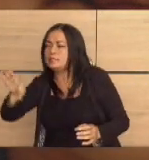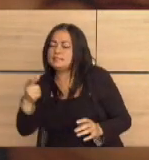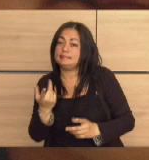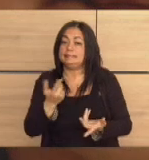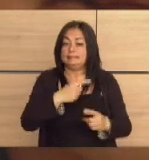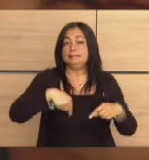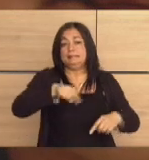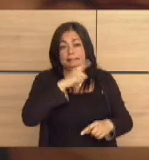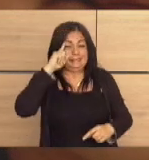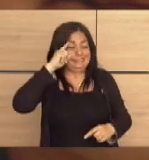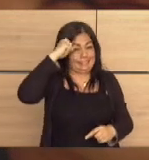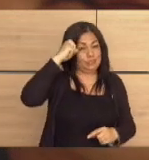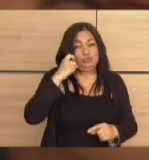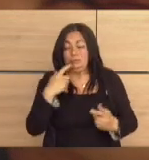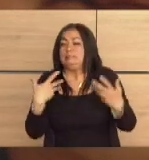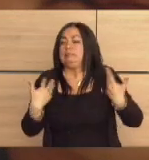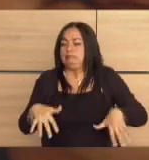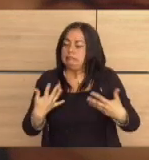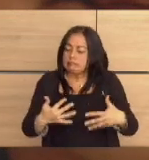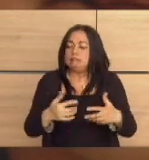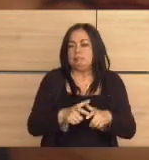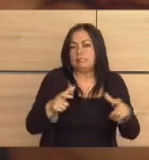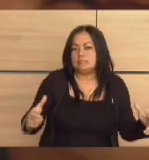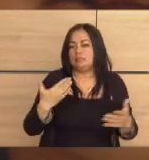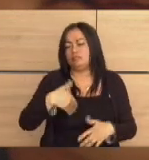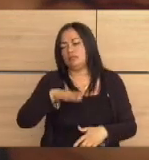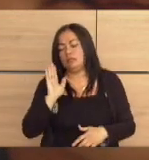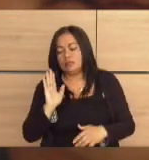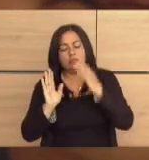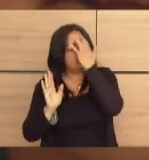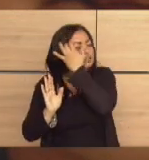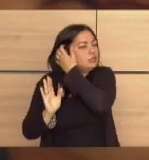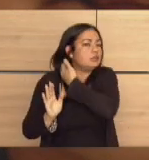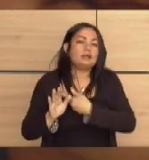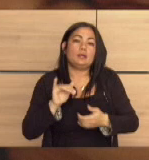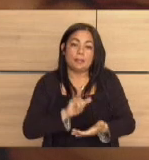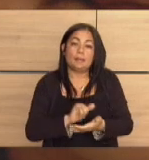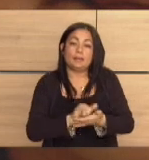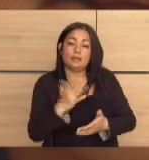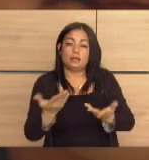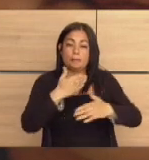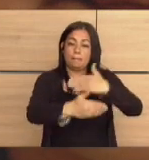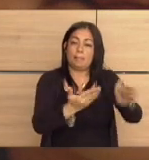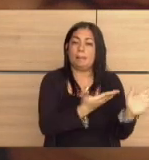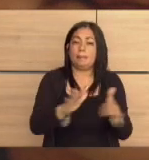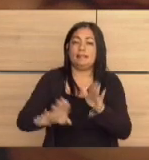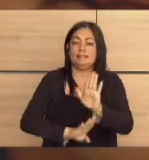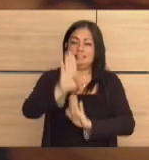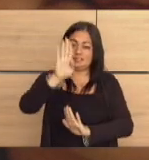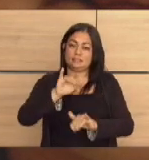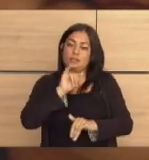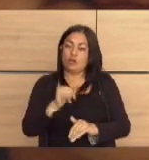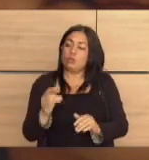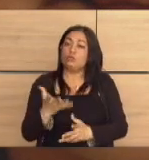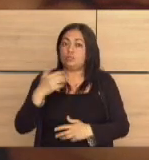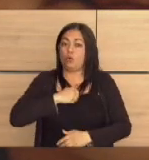retos grandes, y por esto este desarrollo normativo y la forma como lo hemos adoptado dentro del Plan Nacional de Desarrollo, pues nos refiere una gran